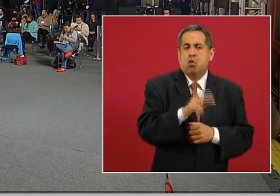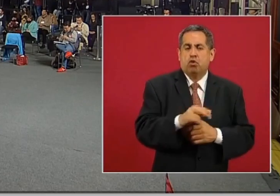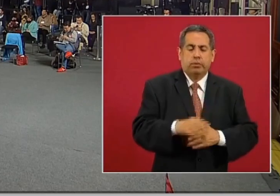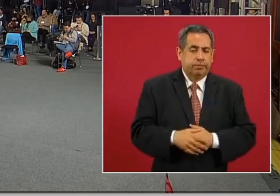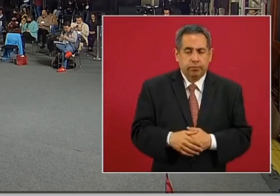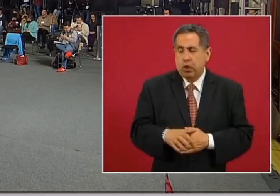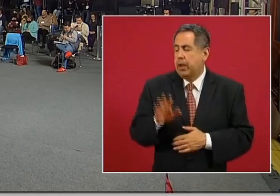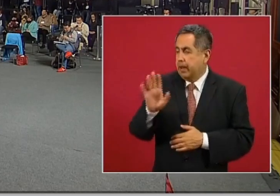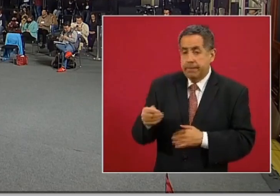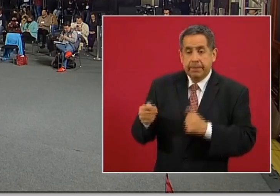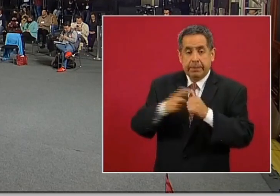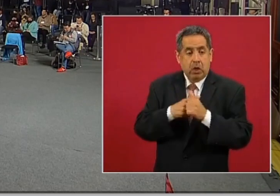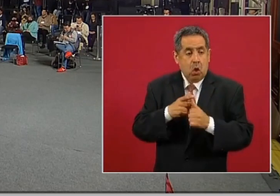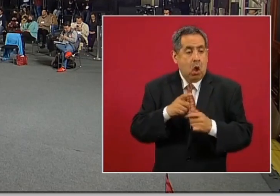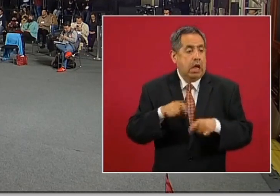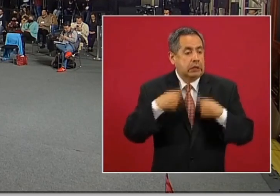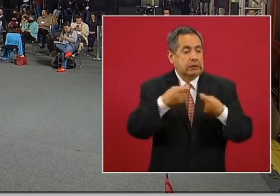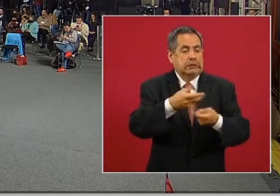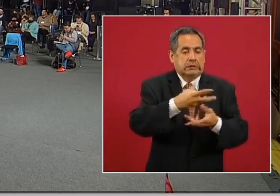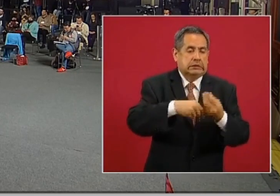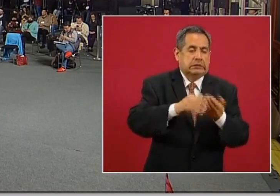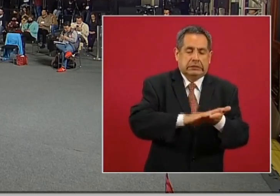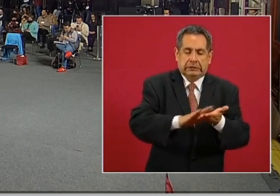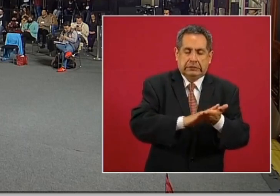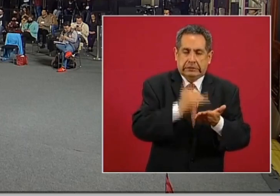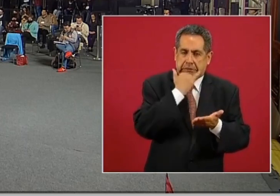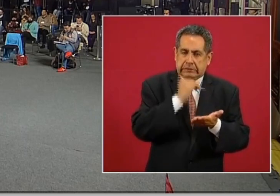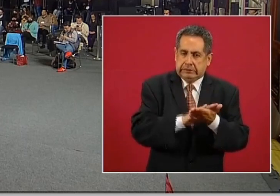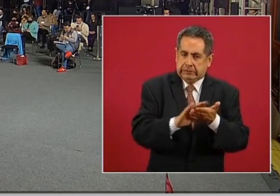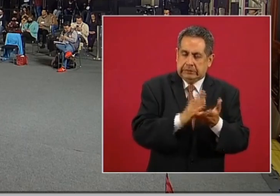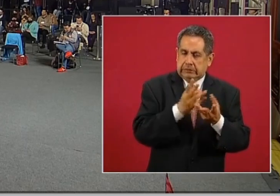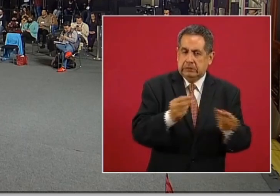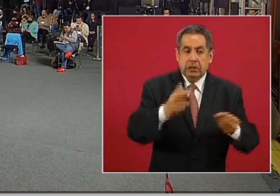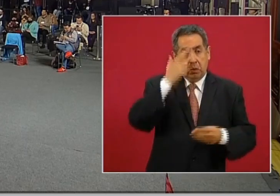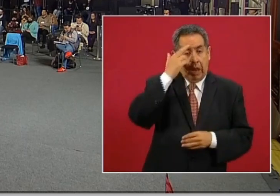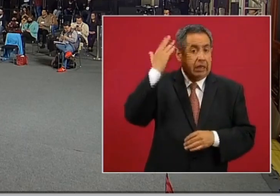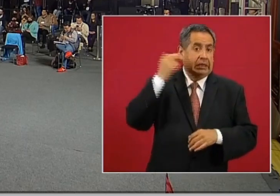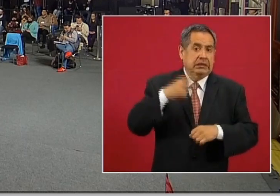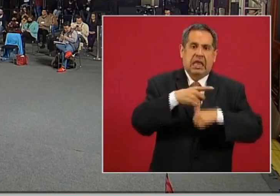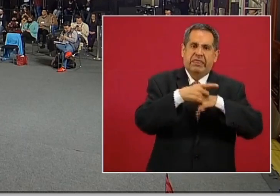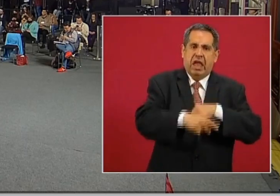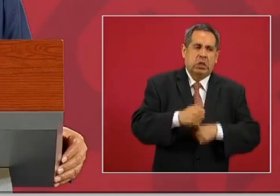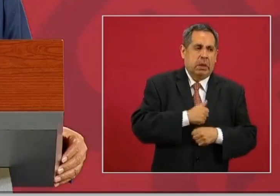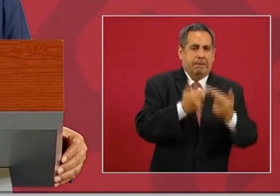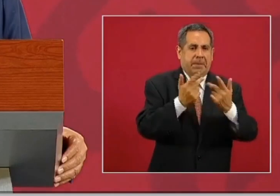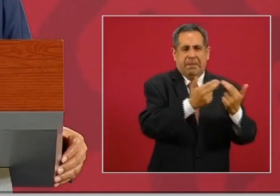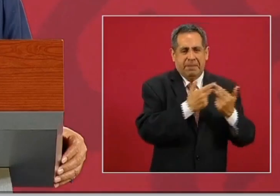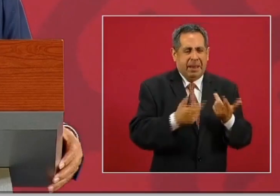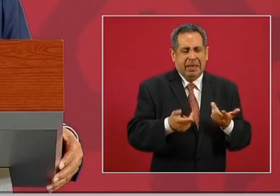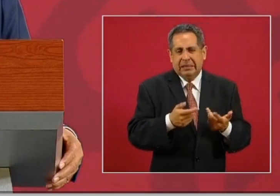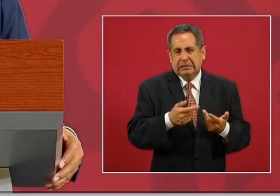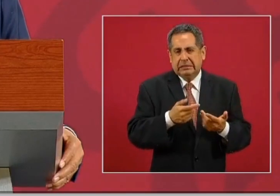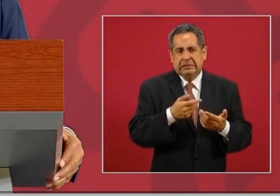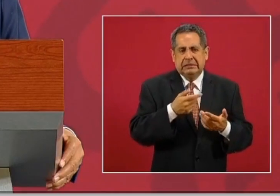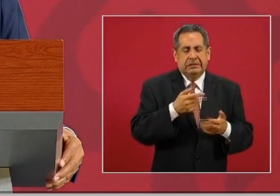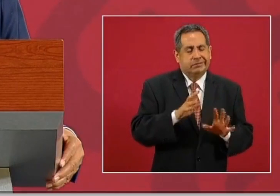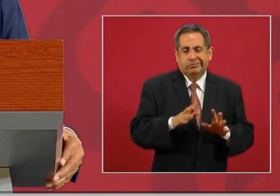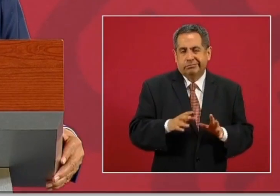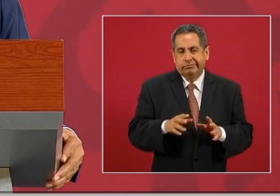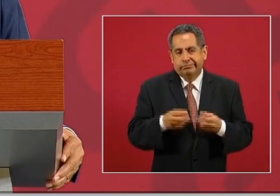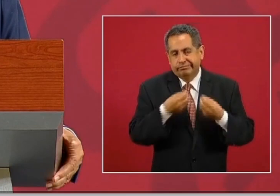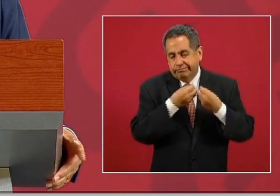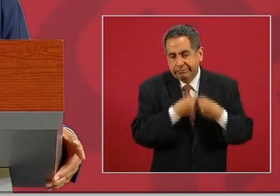va a actuar el gobierno federal y qué propuestas habrá para este sector, sobre todo la industria acerera y del carbón? Sí,